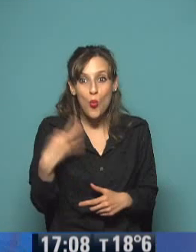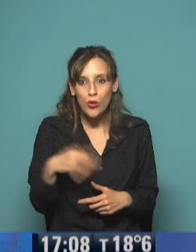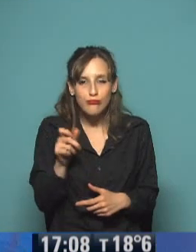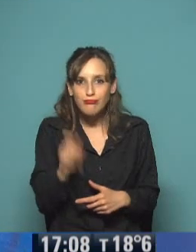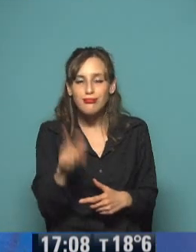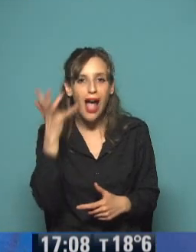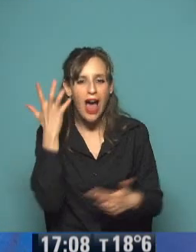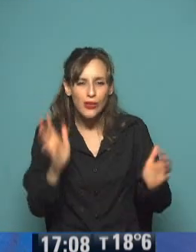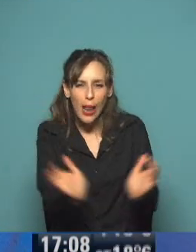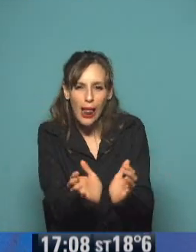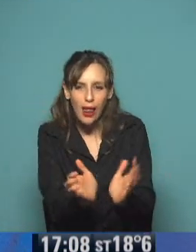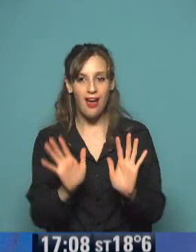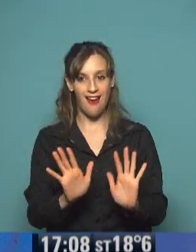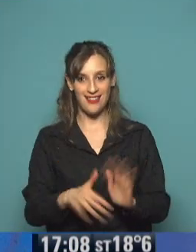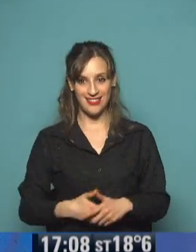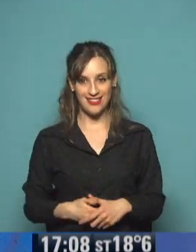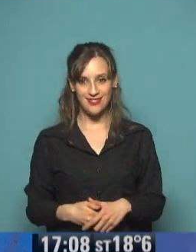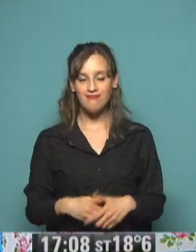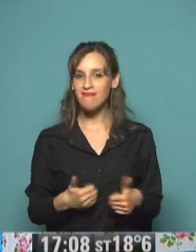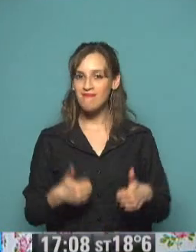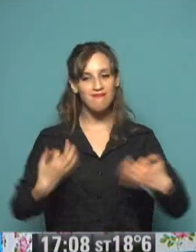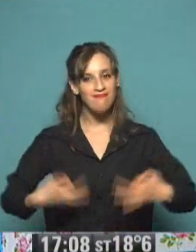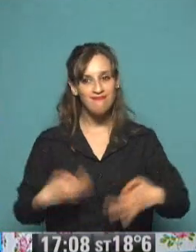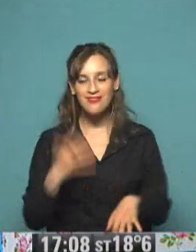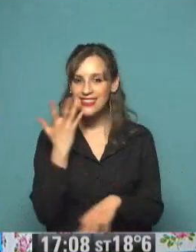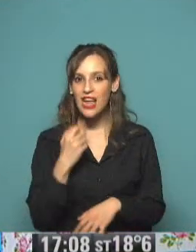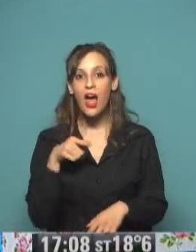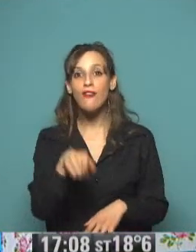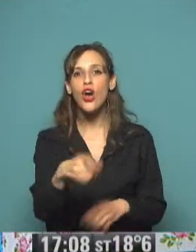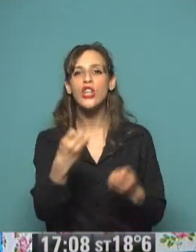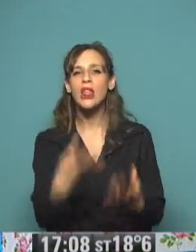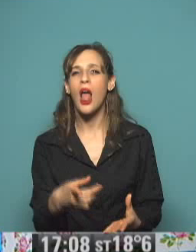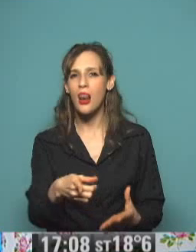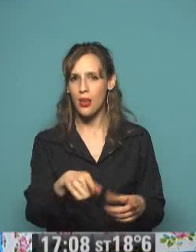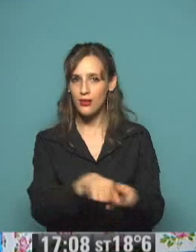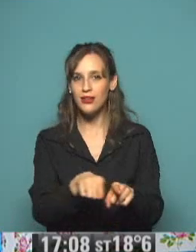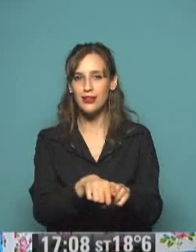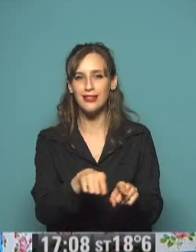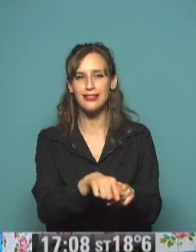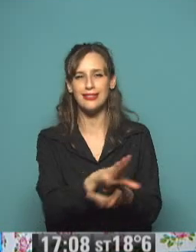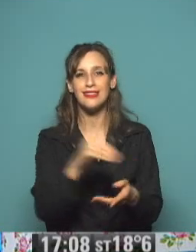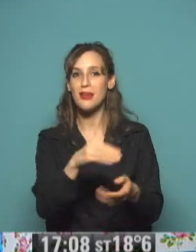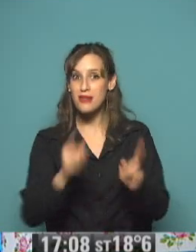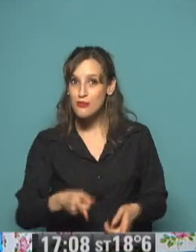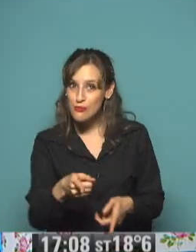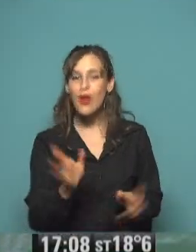quedó. Felicitaciones. La verdad que está genial. ¿Cómo lo habrán hecho los chicos y las chicas en casa, no? Es nos interesa eso.